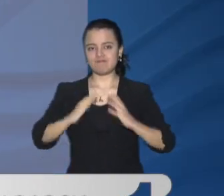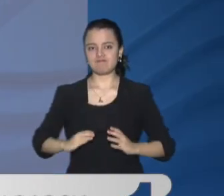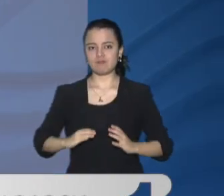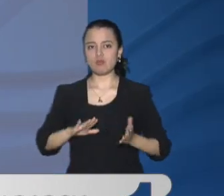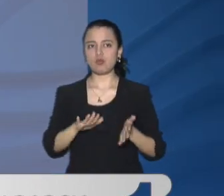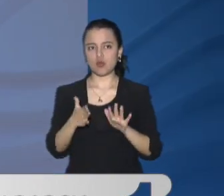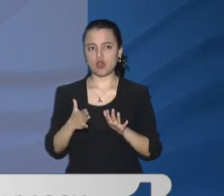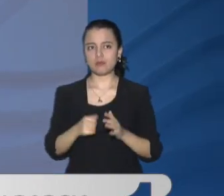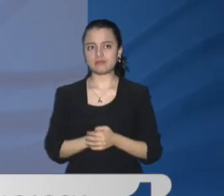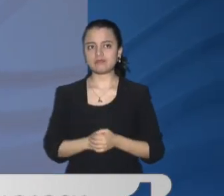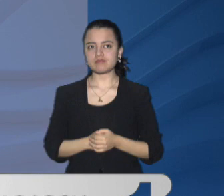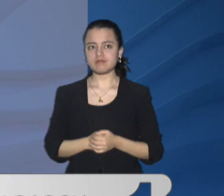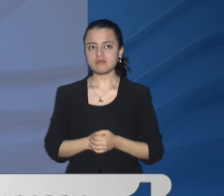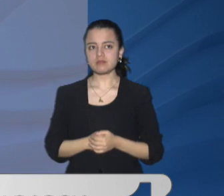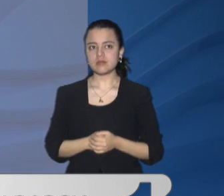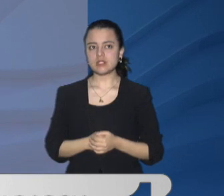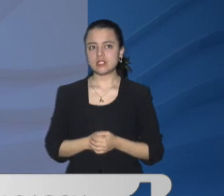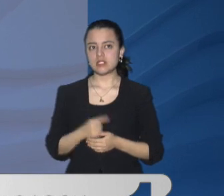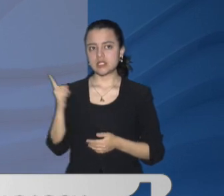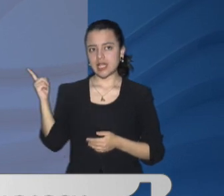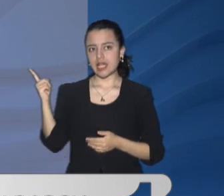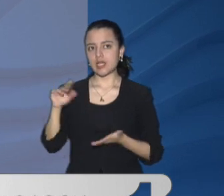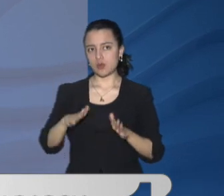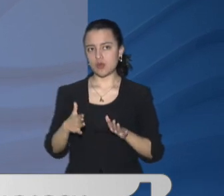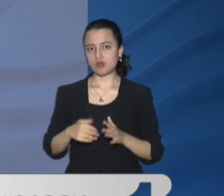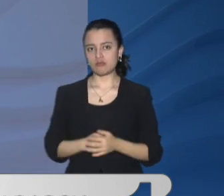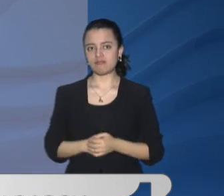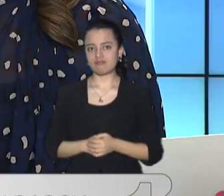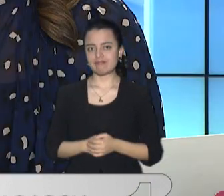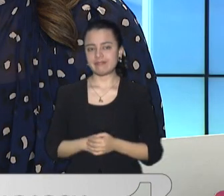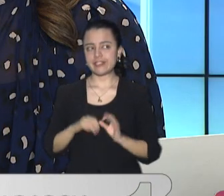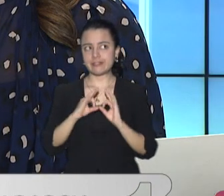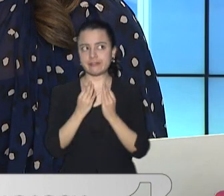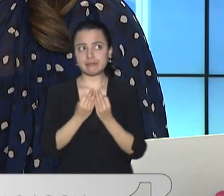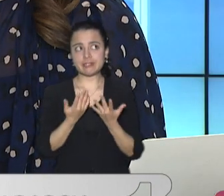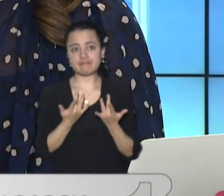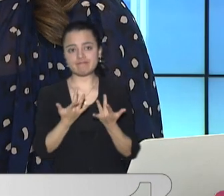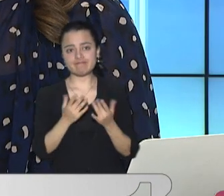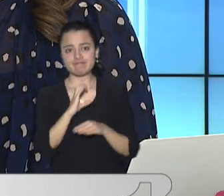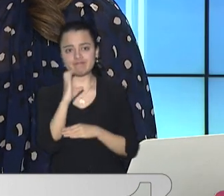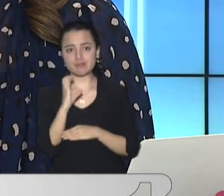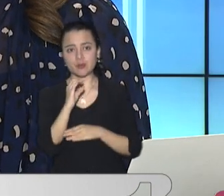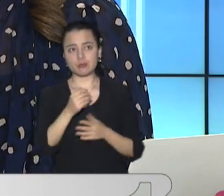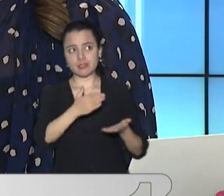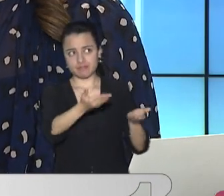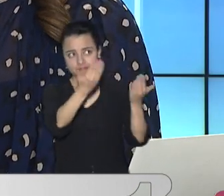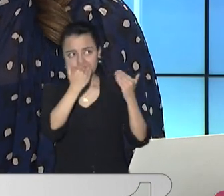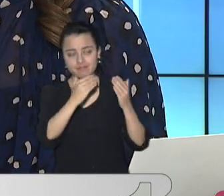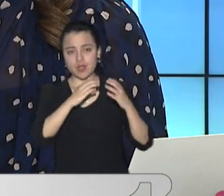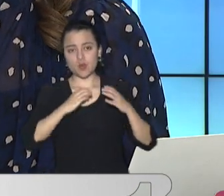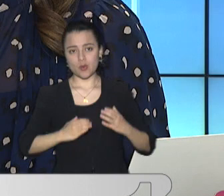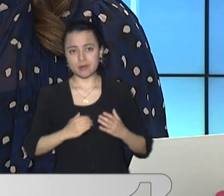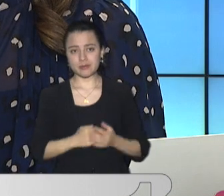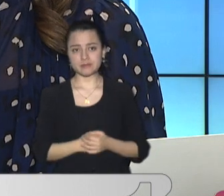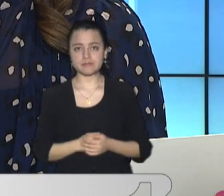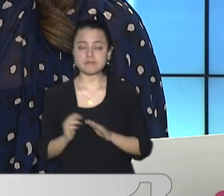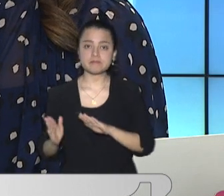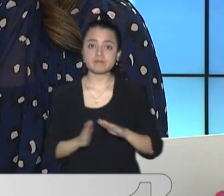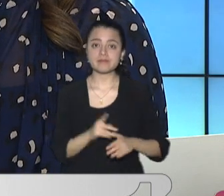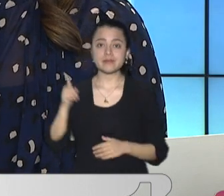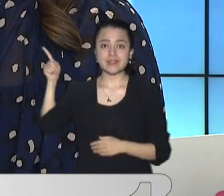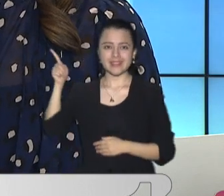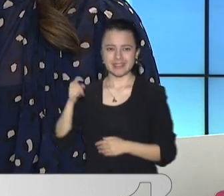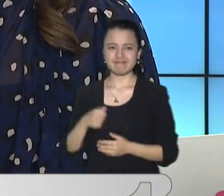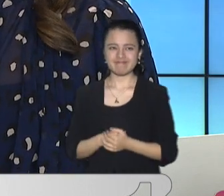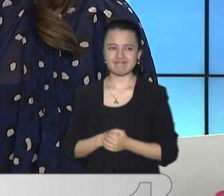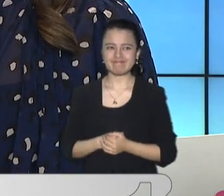mientras su familia llora la partida en un pedacito de la capital colombiana. Renunció el presidente de la Liga de Boxeo del Valle del